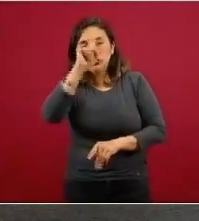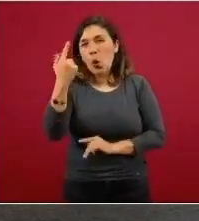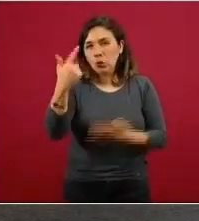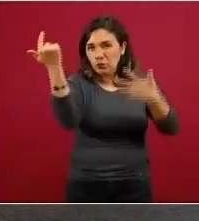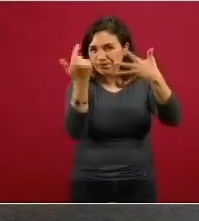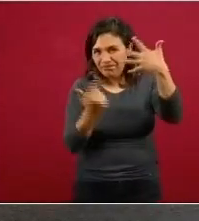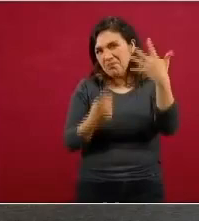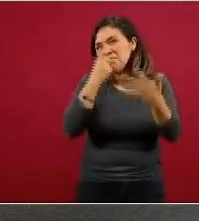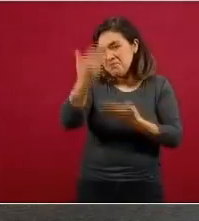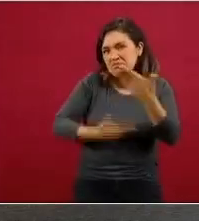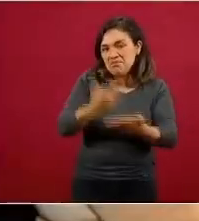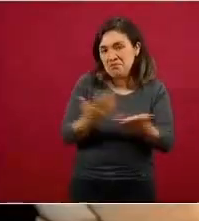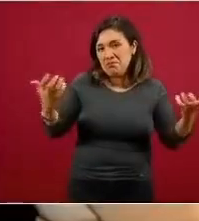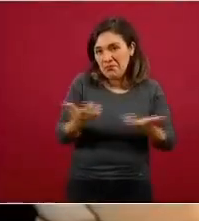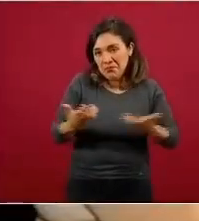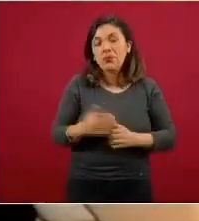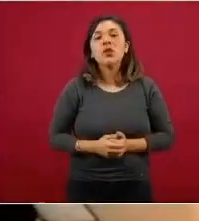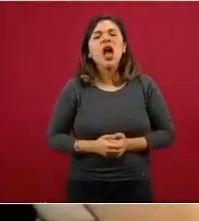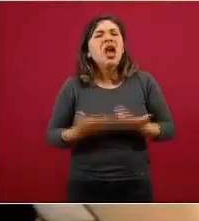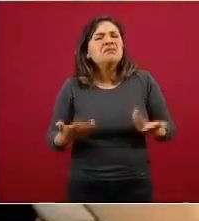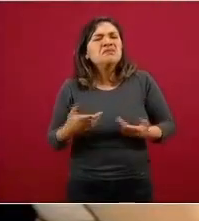o de estas propuestas que hacen,